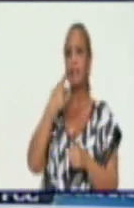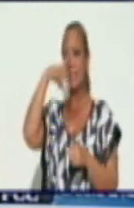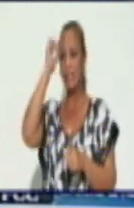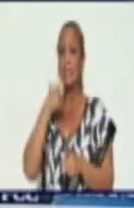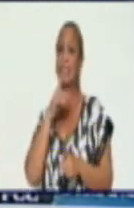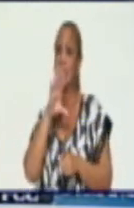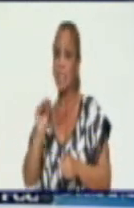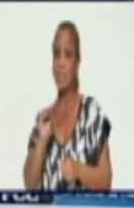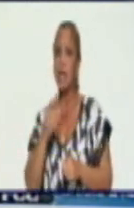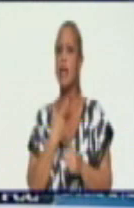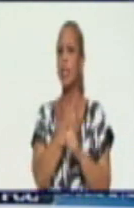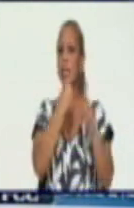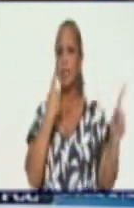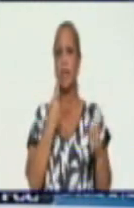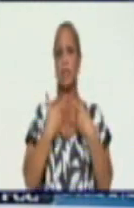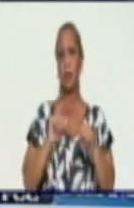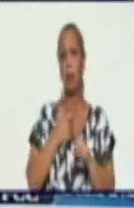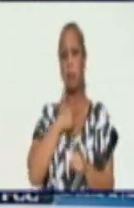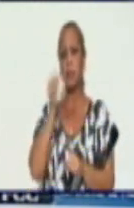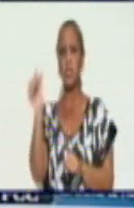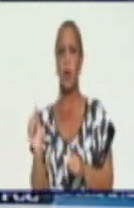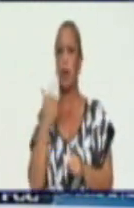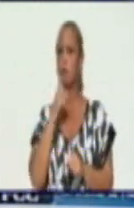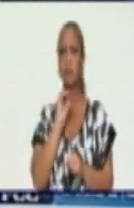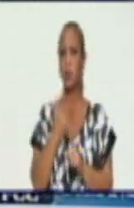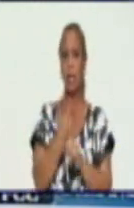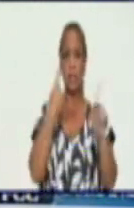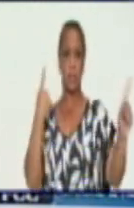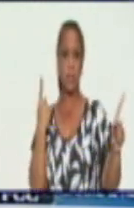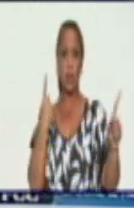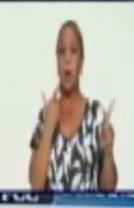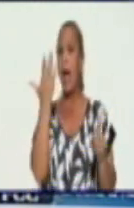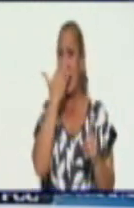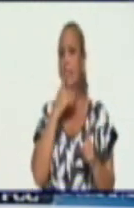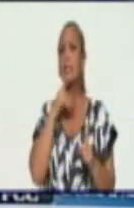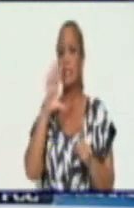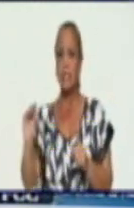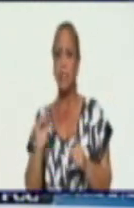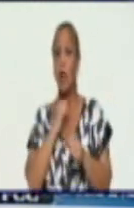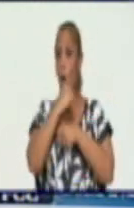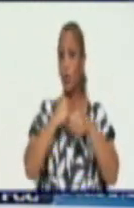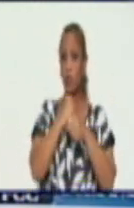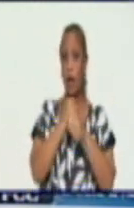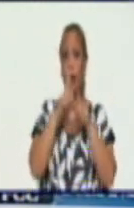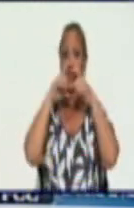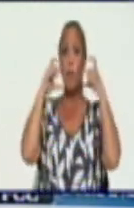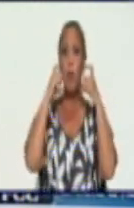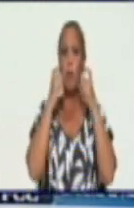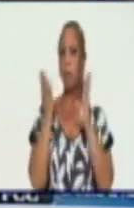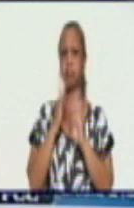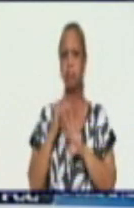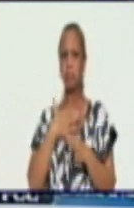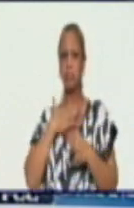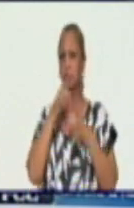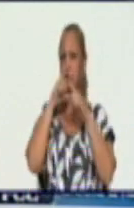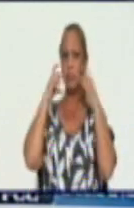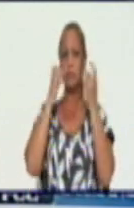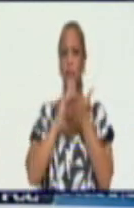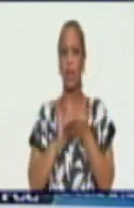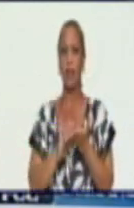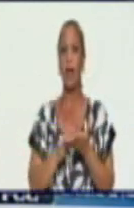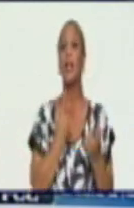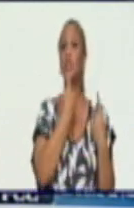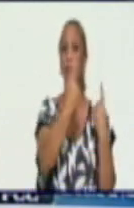él no está distanciado y hay quien dice que acusan absoluto y no lo usa por tanto esto va dirigido a cada cual mire la mejor lo mejor es